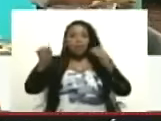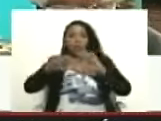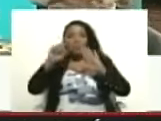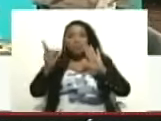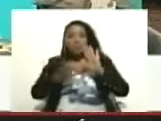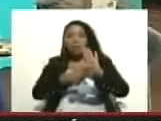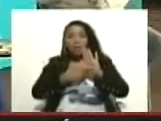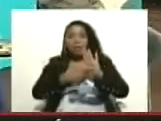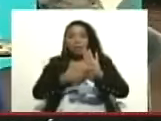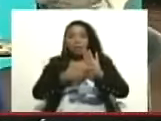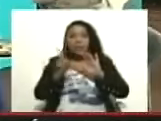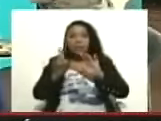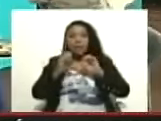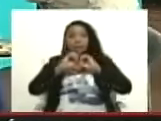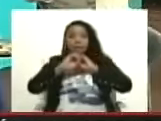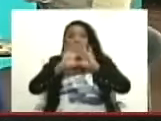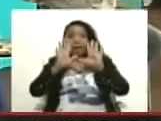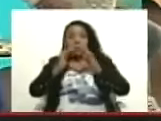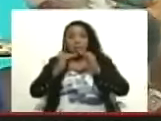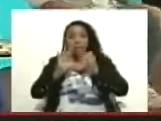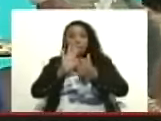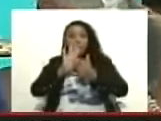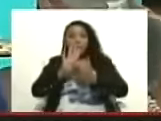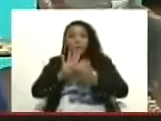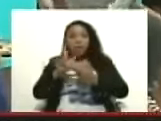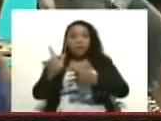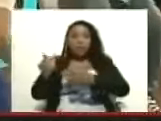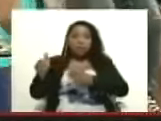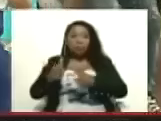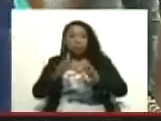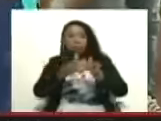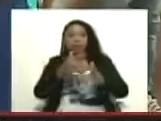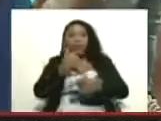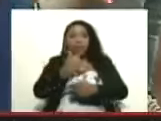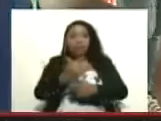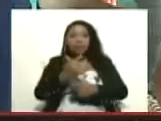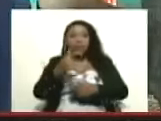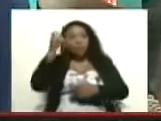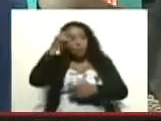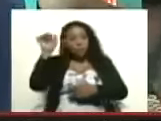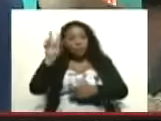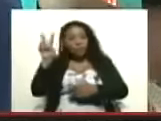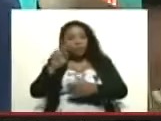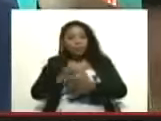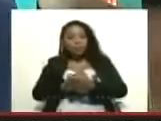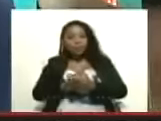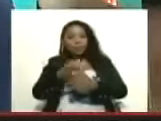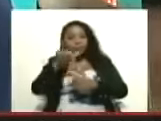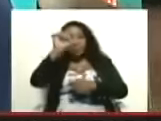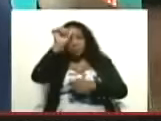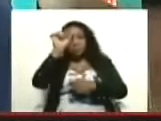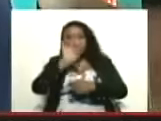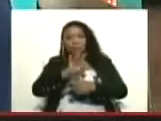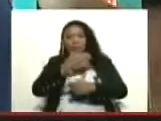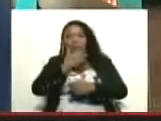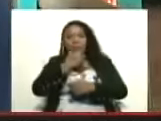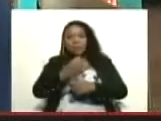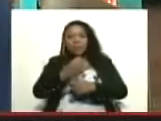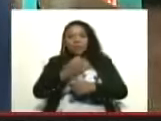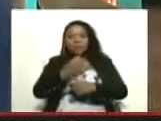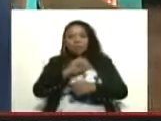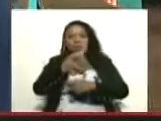mensaje ha sido claro la paz y el amor es la ruta que ha dictado el pueblo venezolano este domingo 3 de diciembre en el